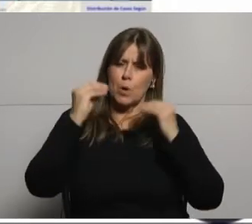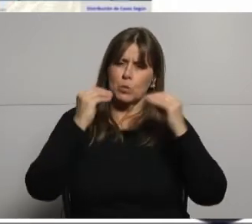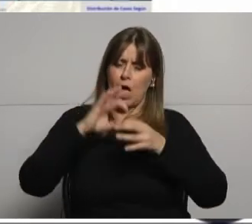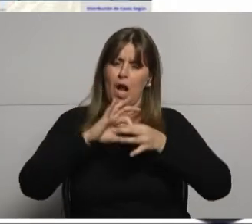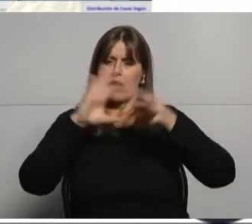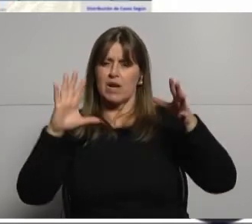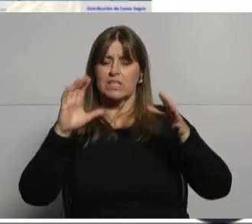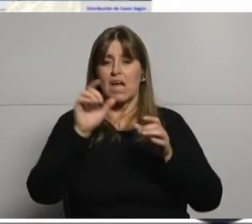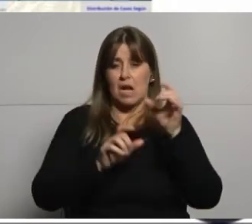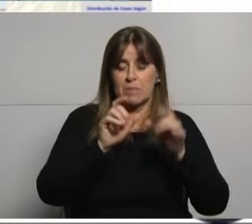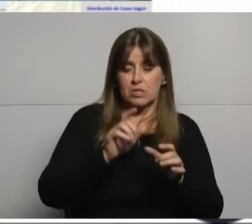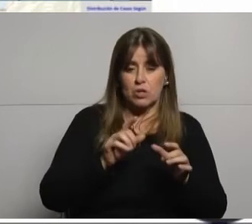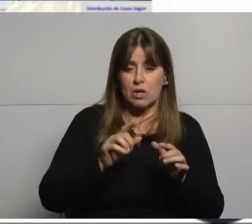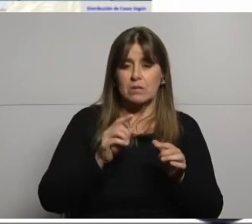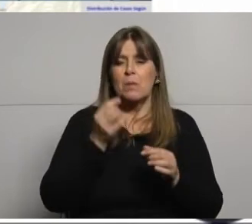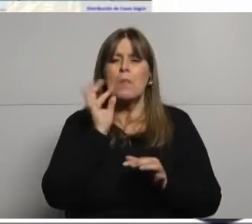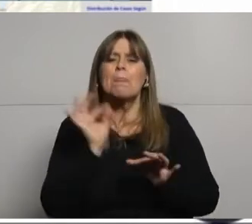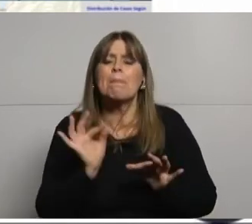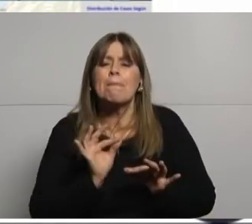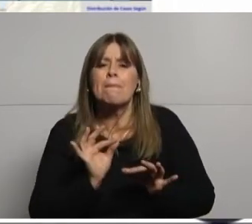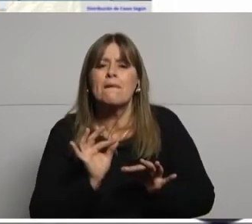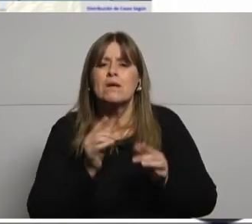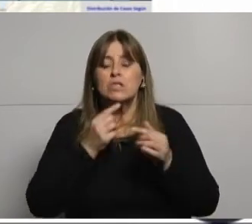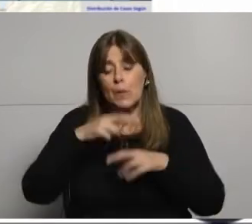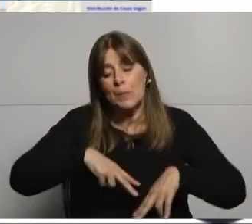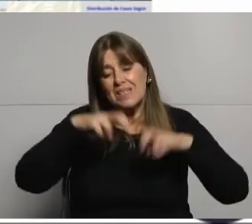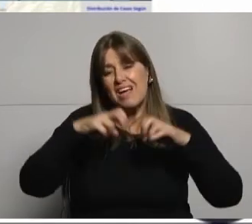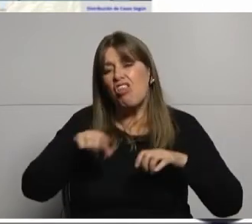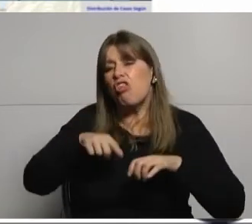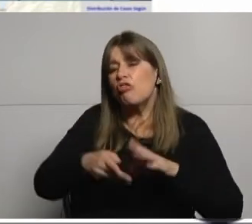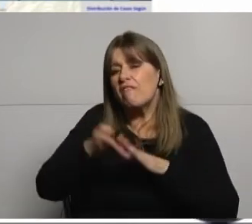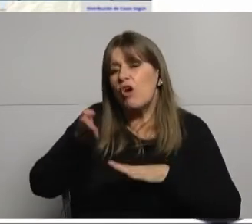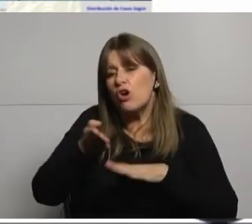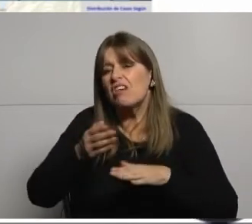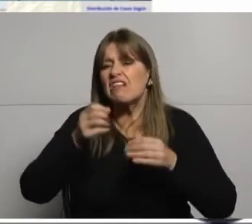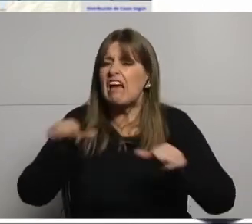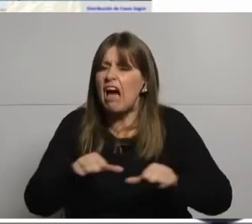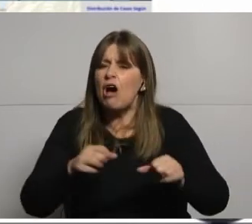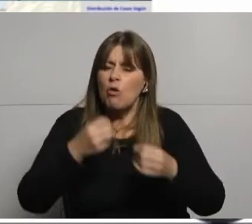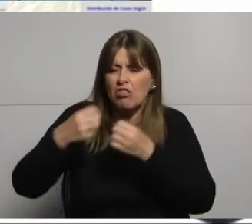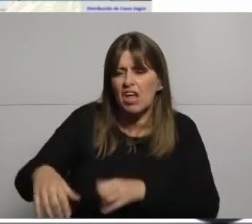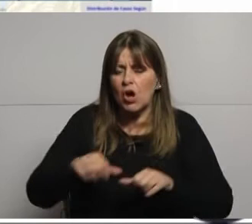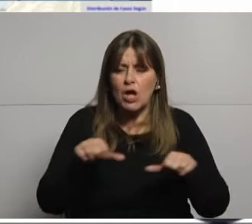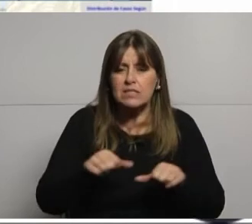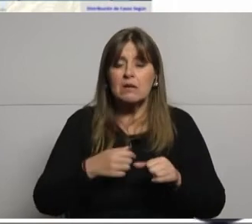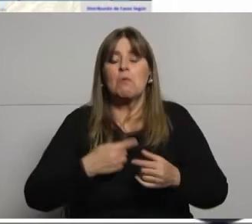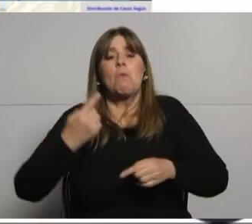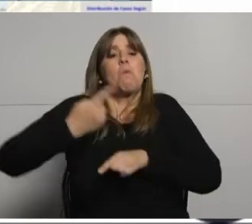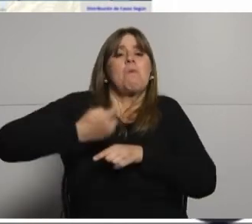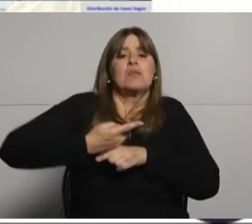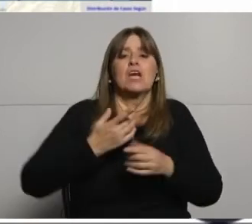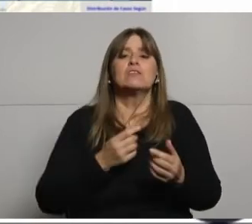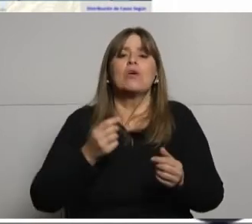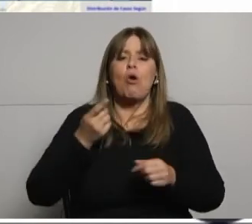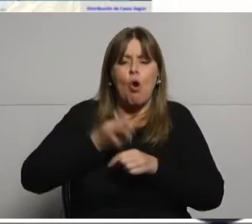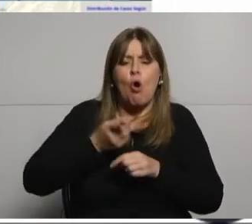las libertades civiles, te puedo decir, perdón, ¿quiere decir que ustedes están investigando dónde yo voy, qué hago y qué dejo de hacer? ¿Y bajo qué mandato sería eso? ¿Y con